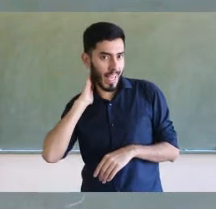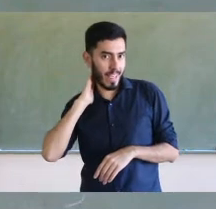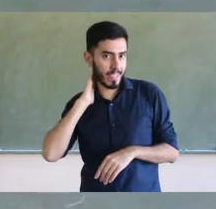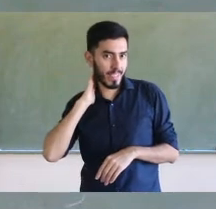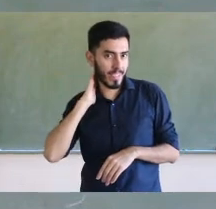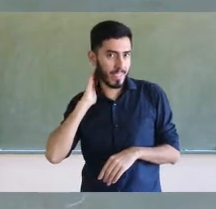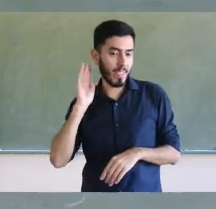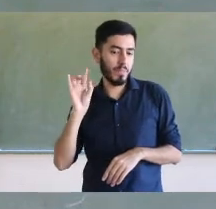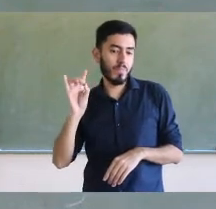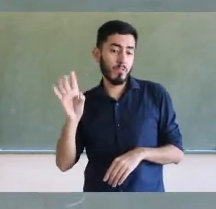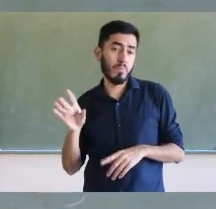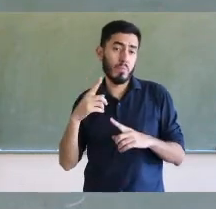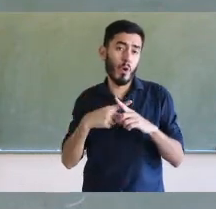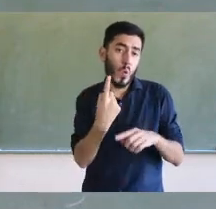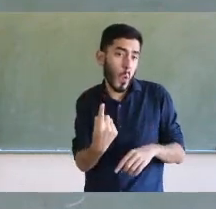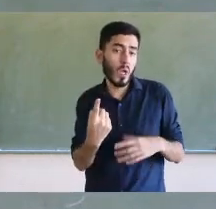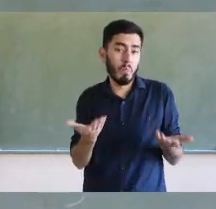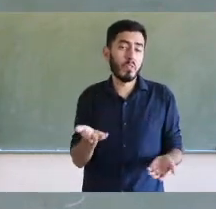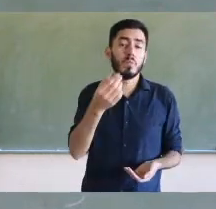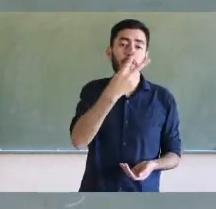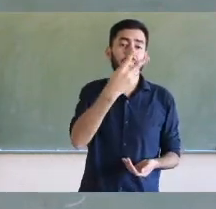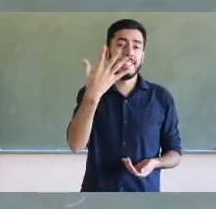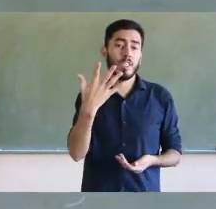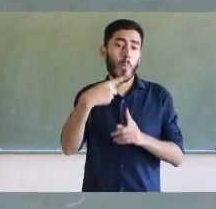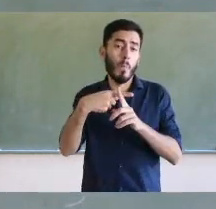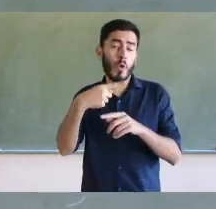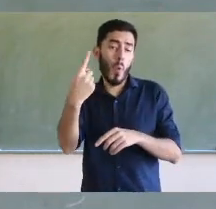solamente basta con multiplicarlo por 1, al 25 lo mismo.